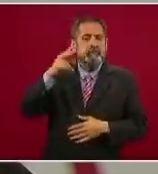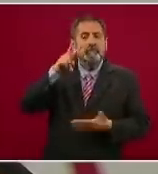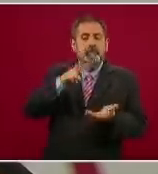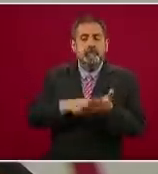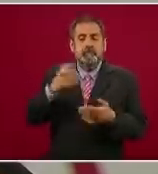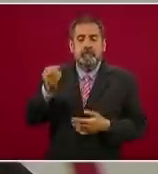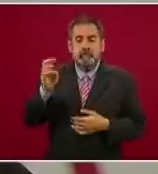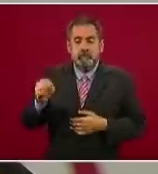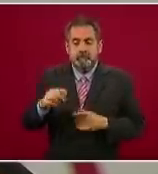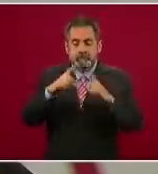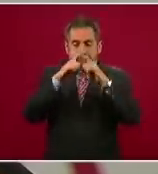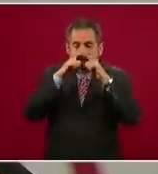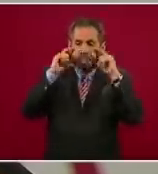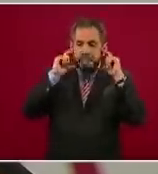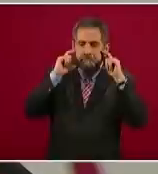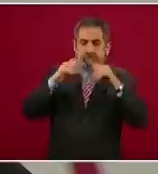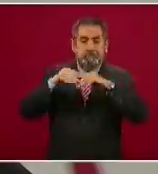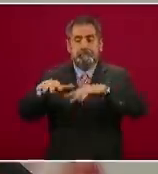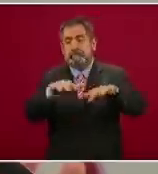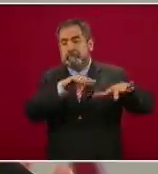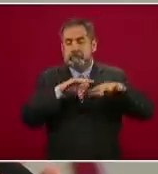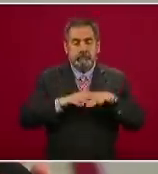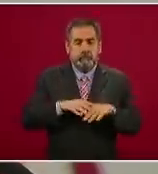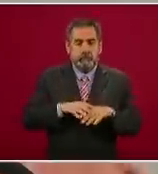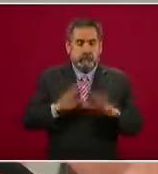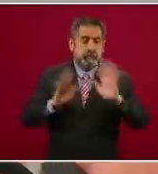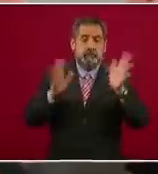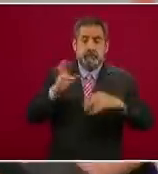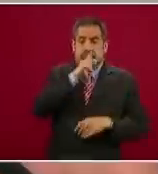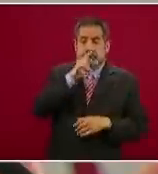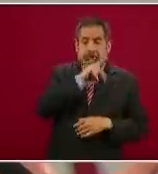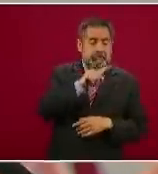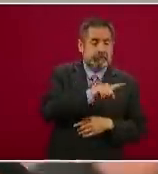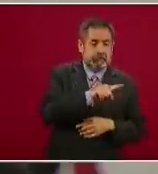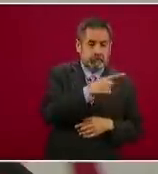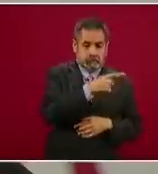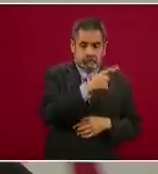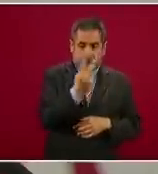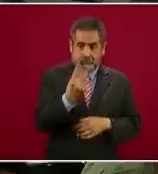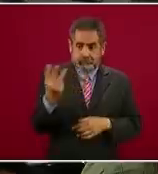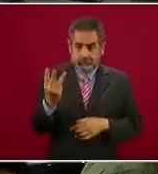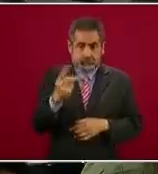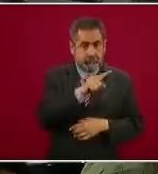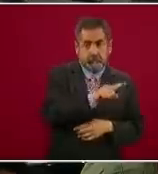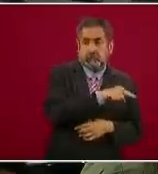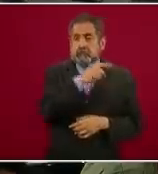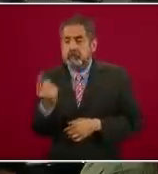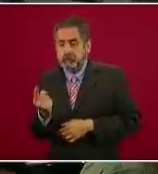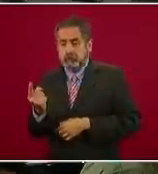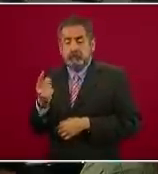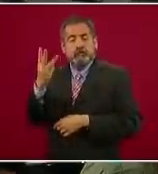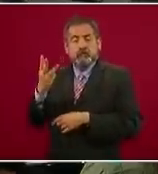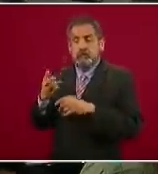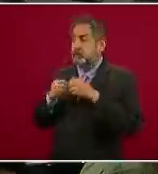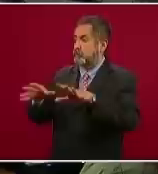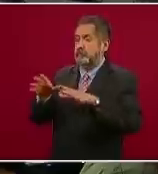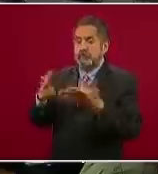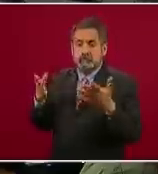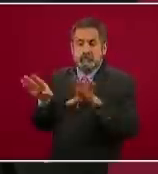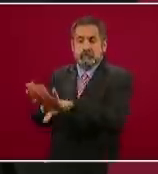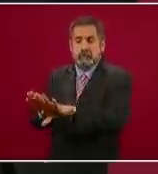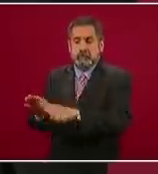influenza, hubo confusiones y se pasó directamente de la instrucción de cerrar la movilidad en la Ciudad de México y